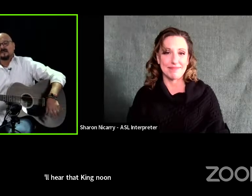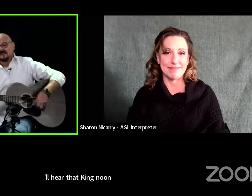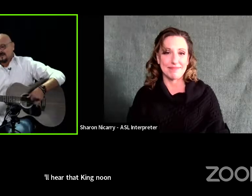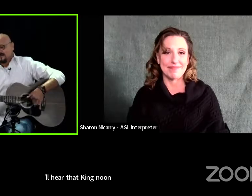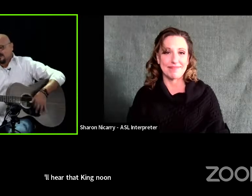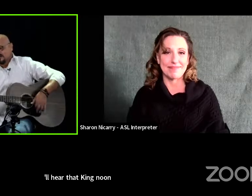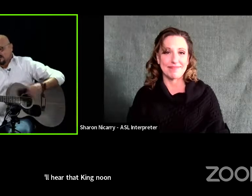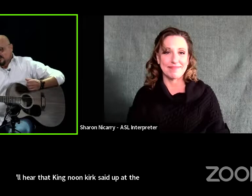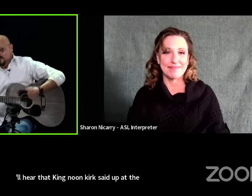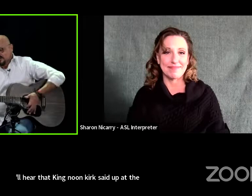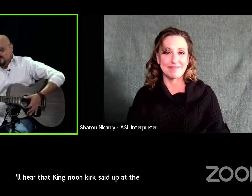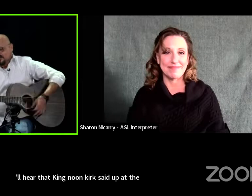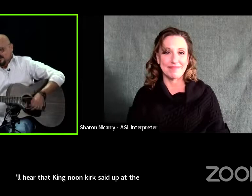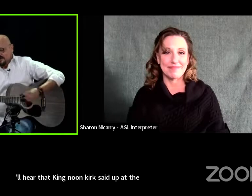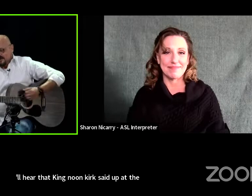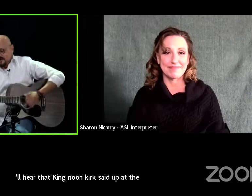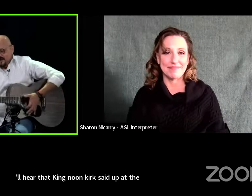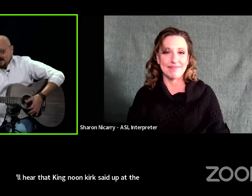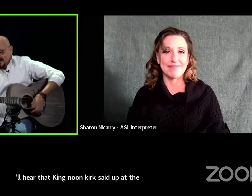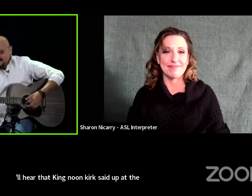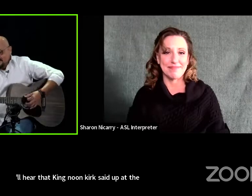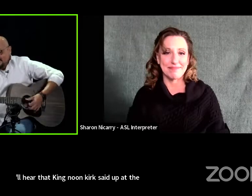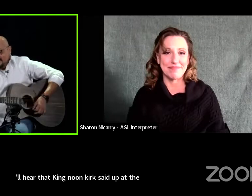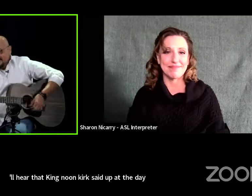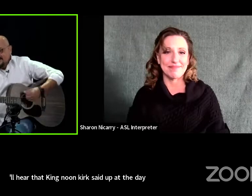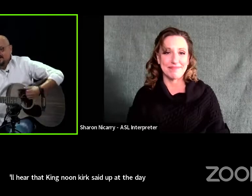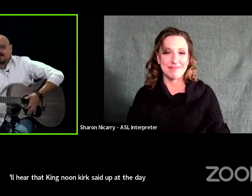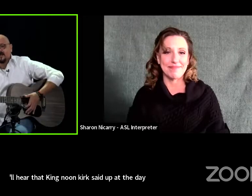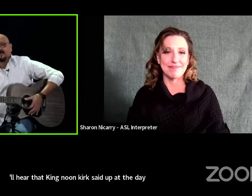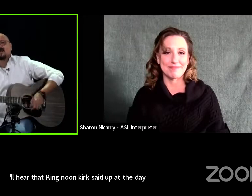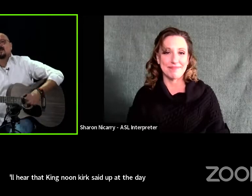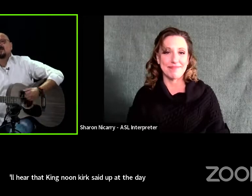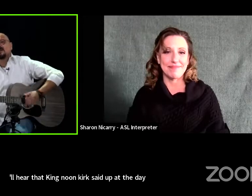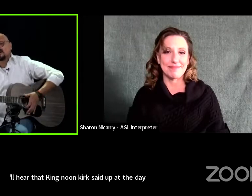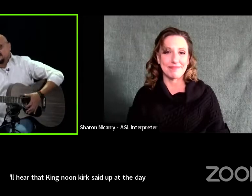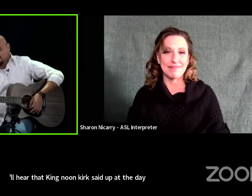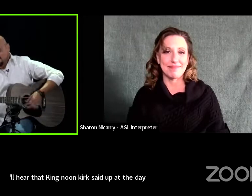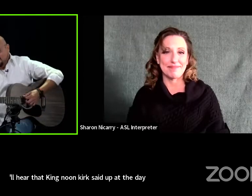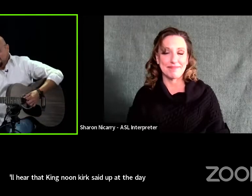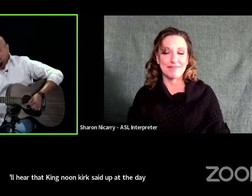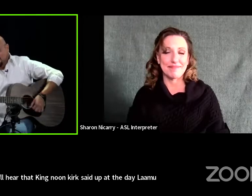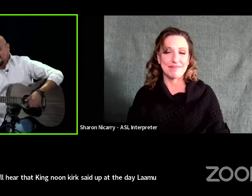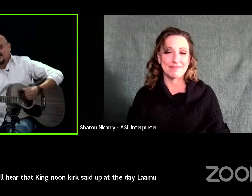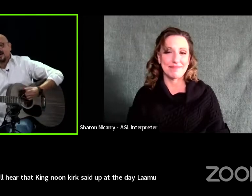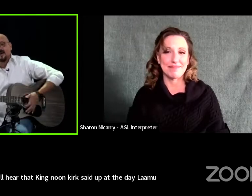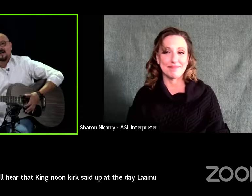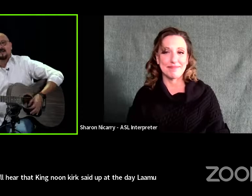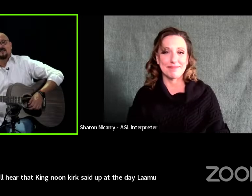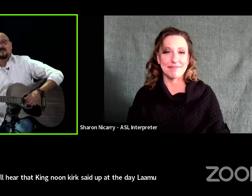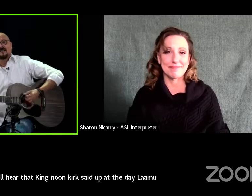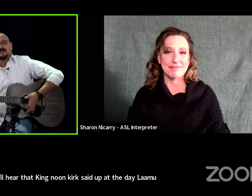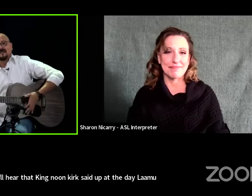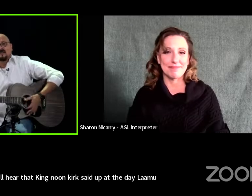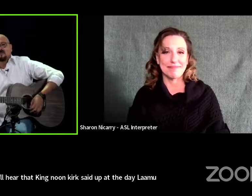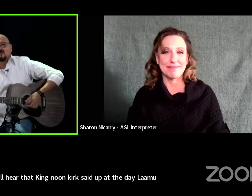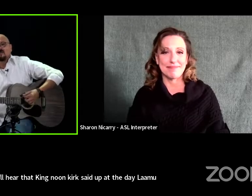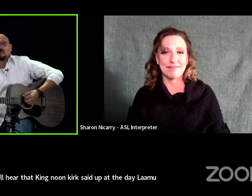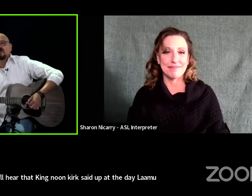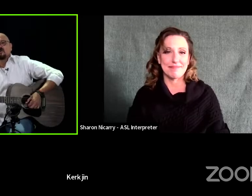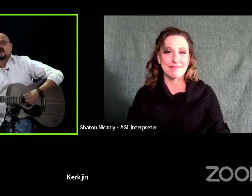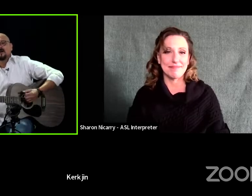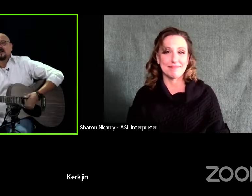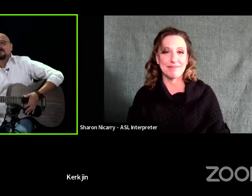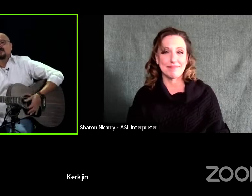perder. Tú, la mujer que llenó mi vida con